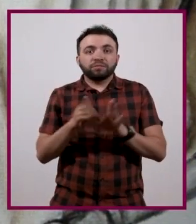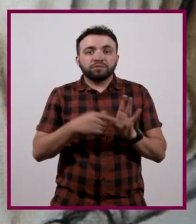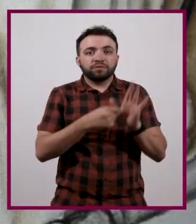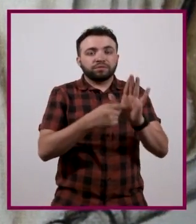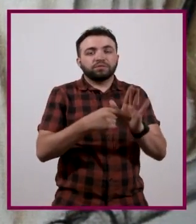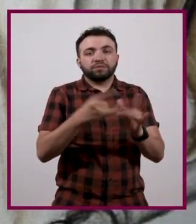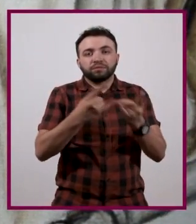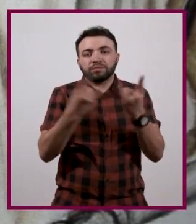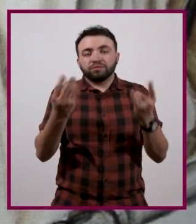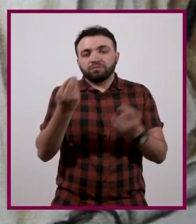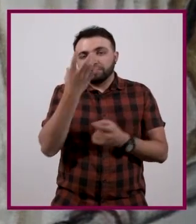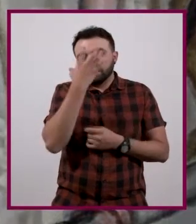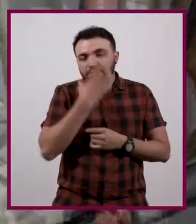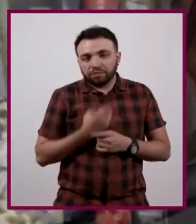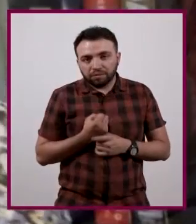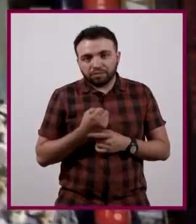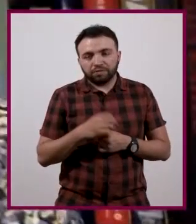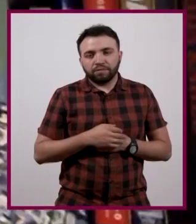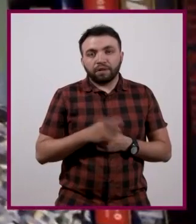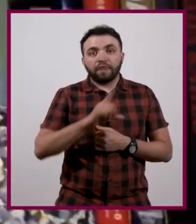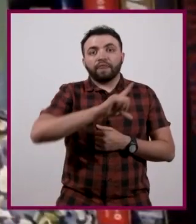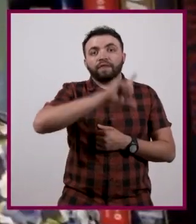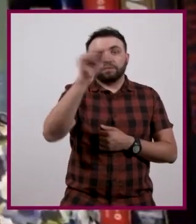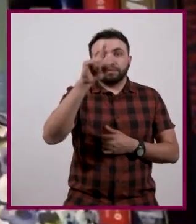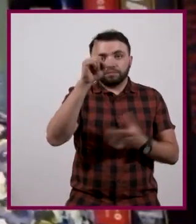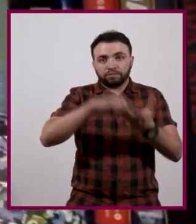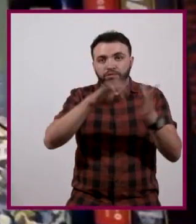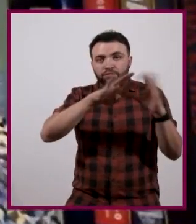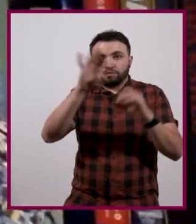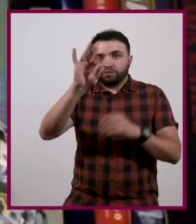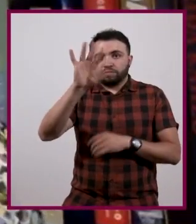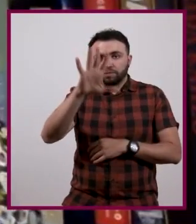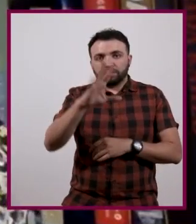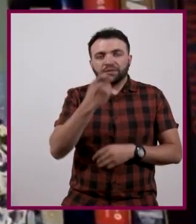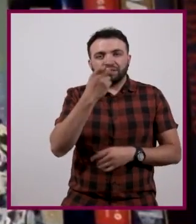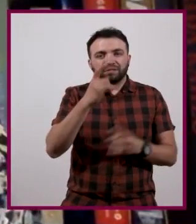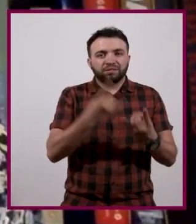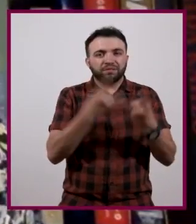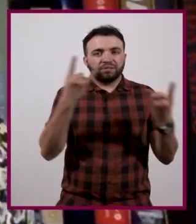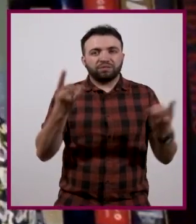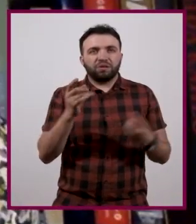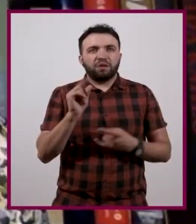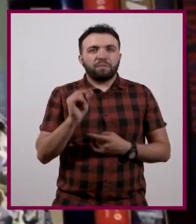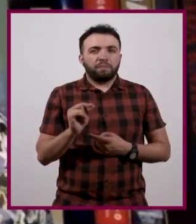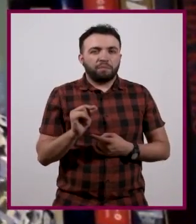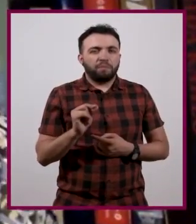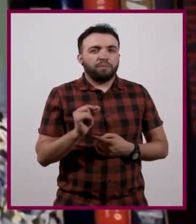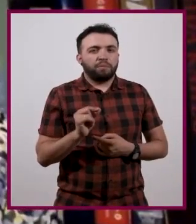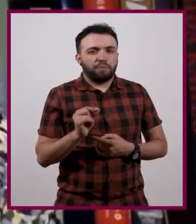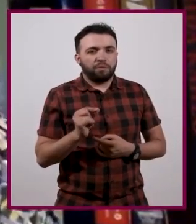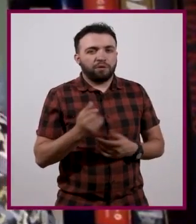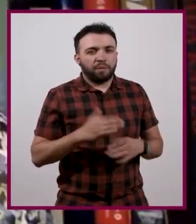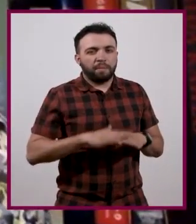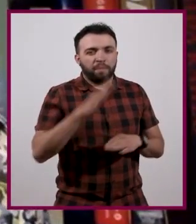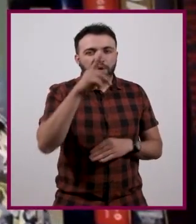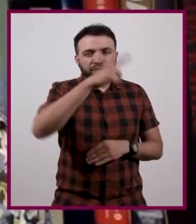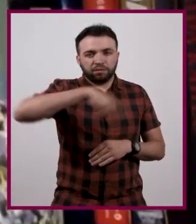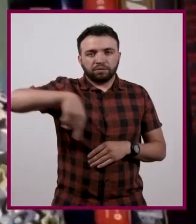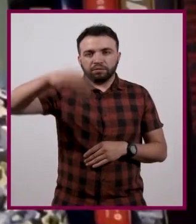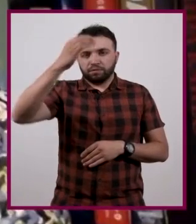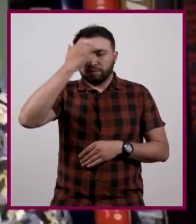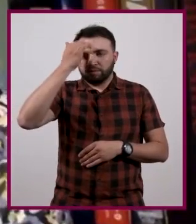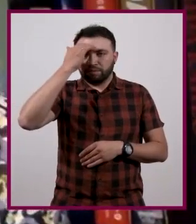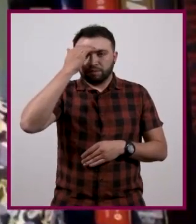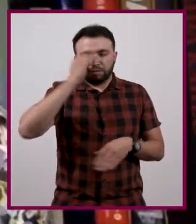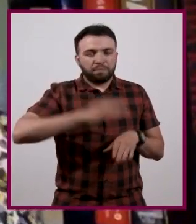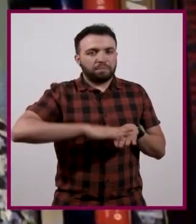en 1945 pasó esta historia que ya es un poquito más conocida y